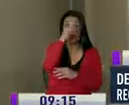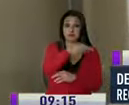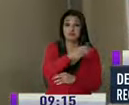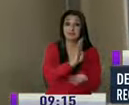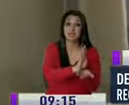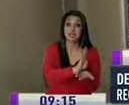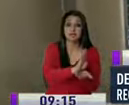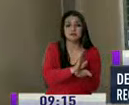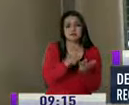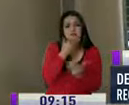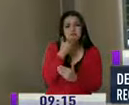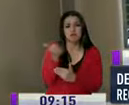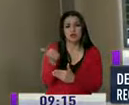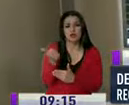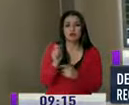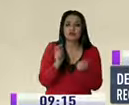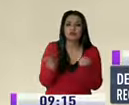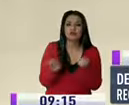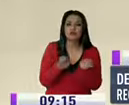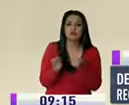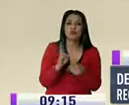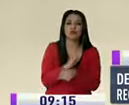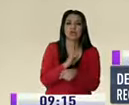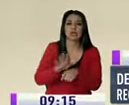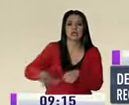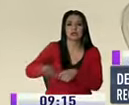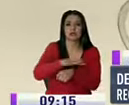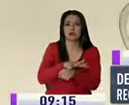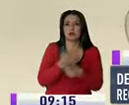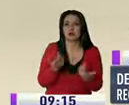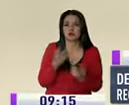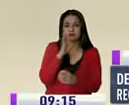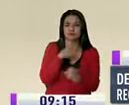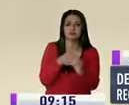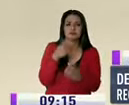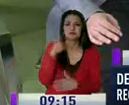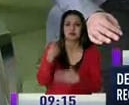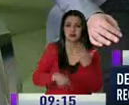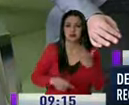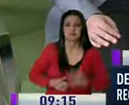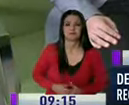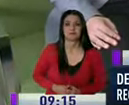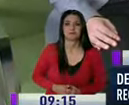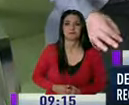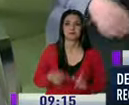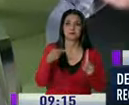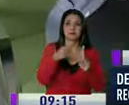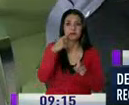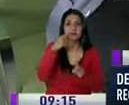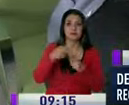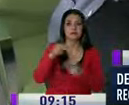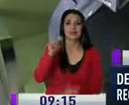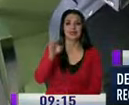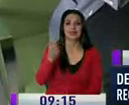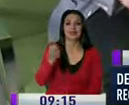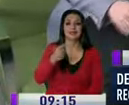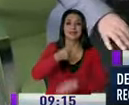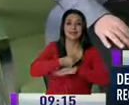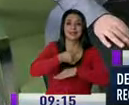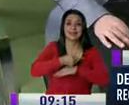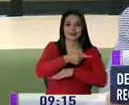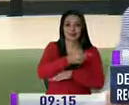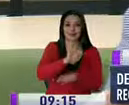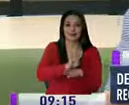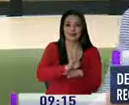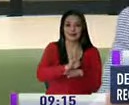ha considerado regular el uso de la capacidad con un solo objetivo. Así lo explica Andrés Corral, gerente general de la